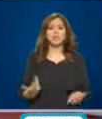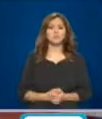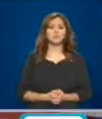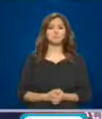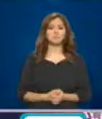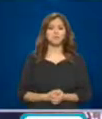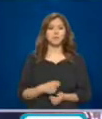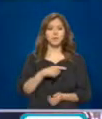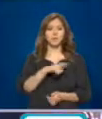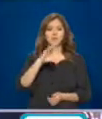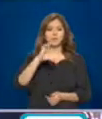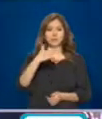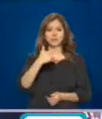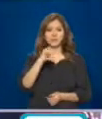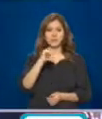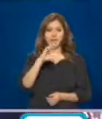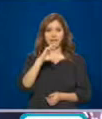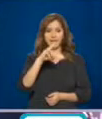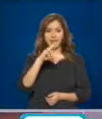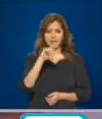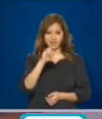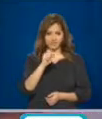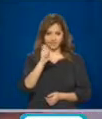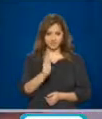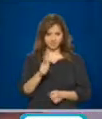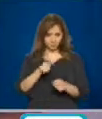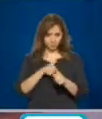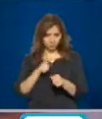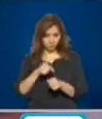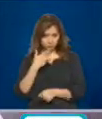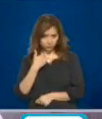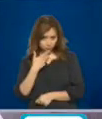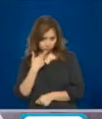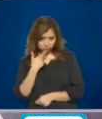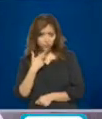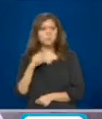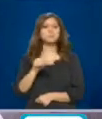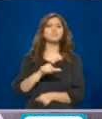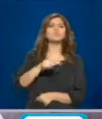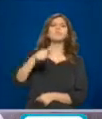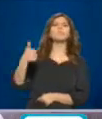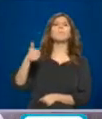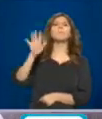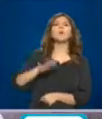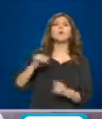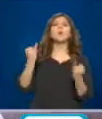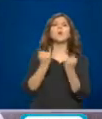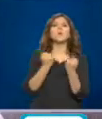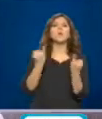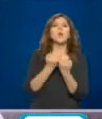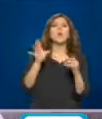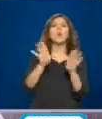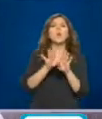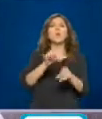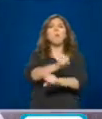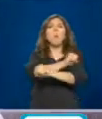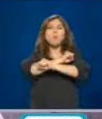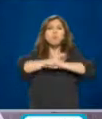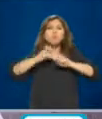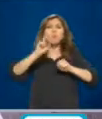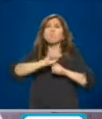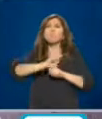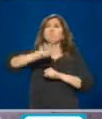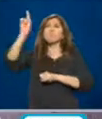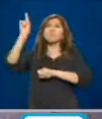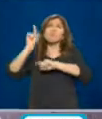sea, teóricamente sí se supone que Es es el rojo. rojo, Es ¿verdad? rojo, Pero ok. mucha gente lo relaciona como con una explosión de luz también. Claro, como Sí. de fuegos Blanco, blanco.